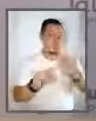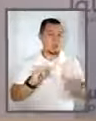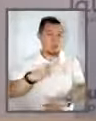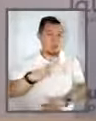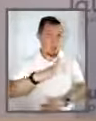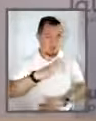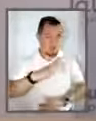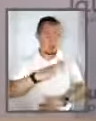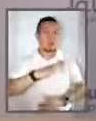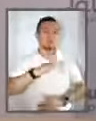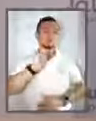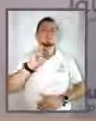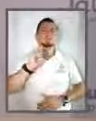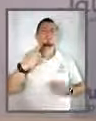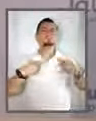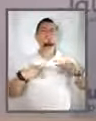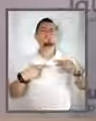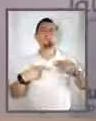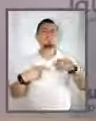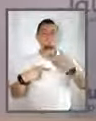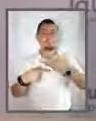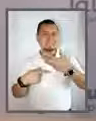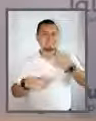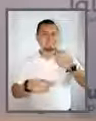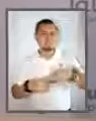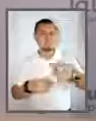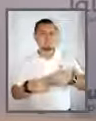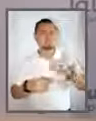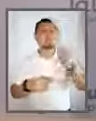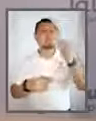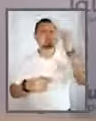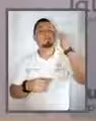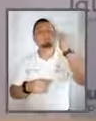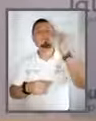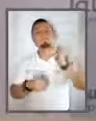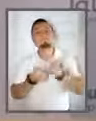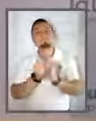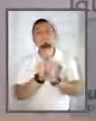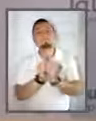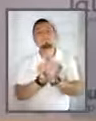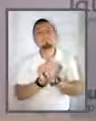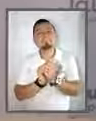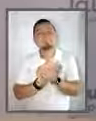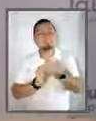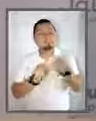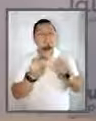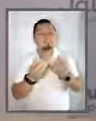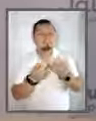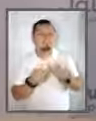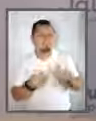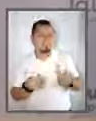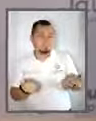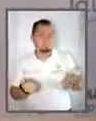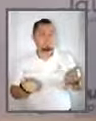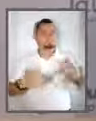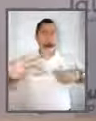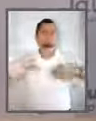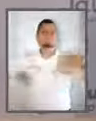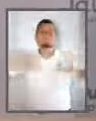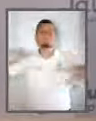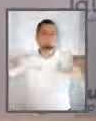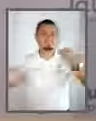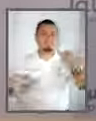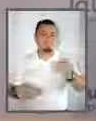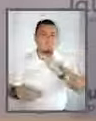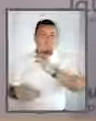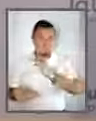personas asintomáticas o que bien tardan en desarrollar los síntomas, pero en ese inter pueden contagiar.